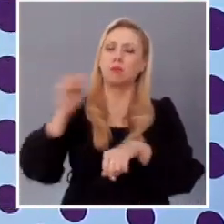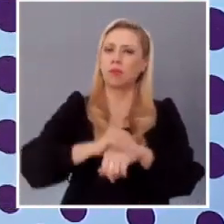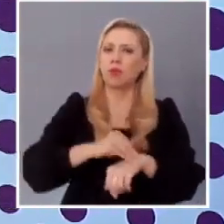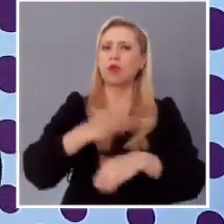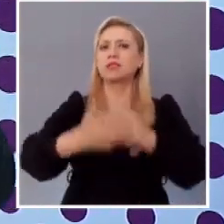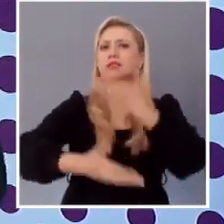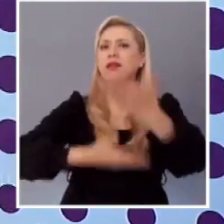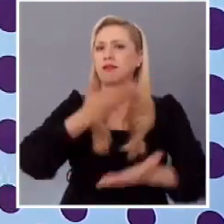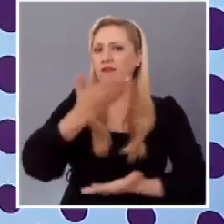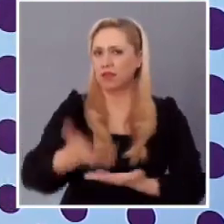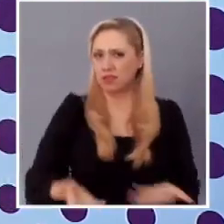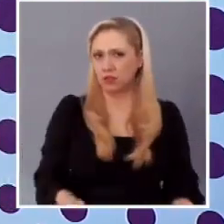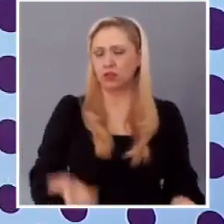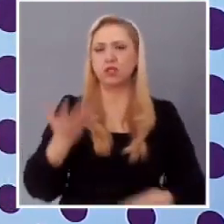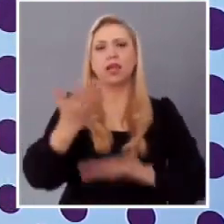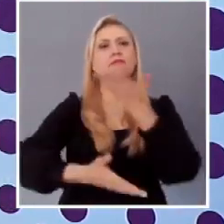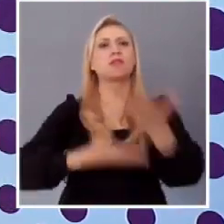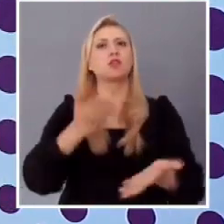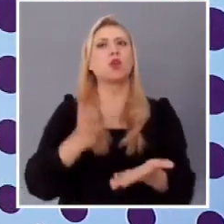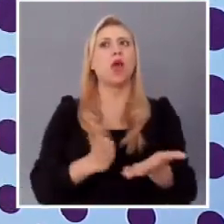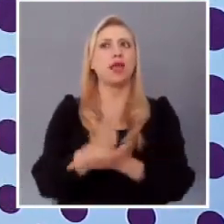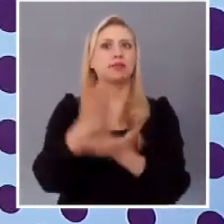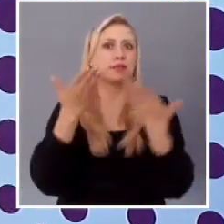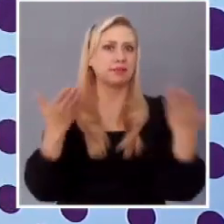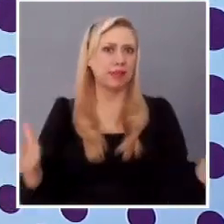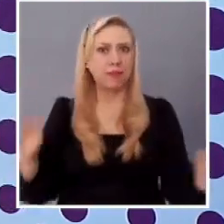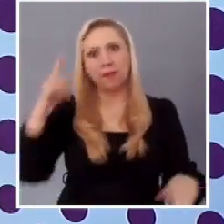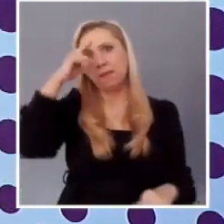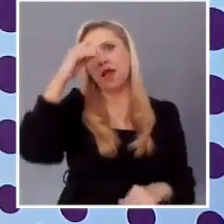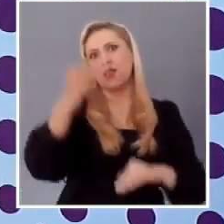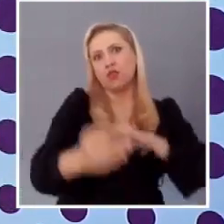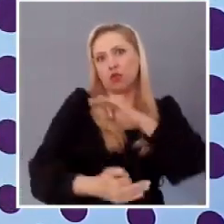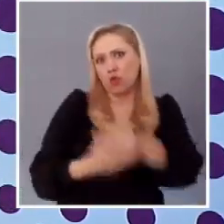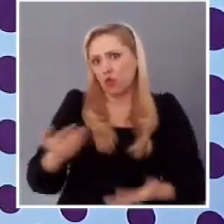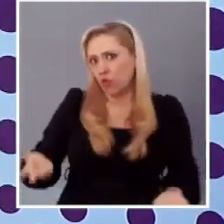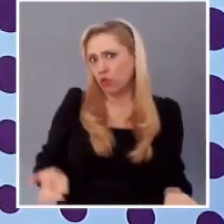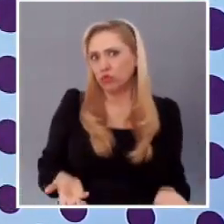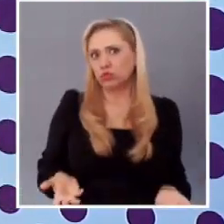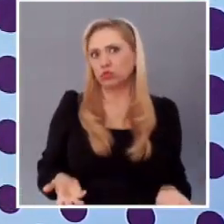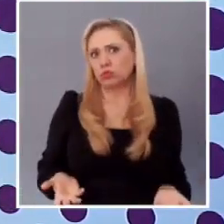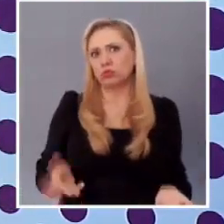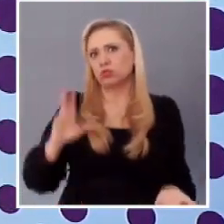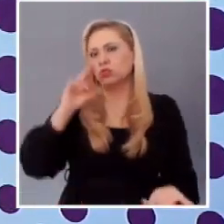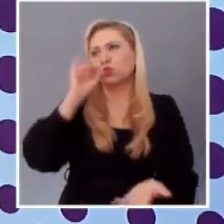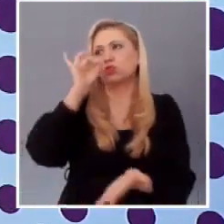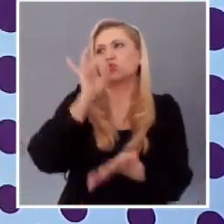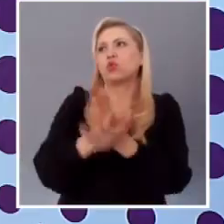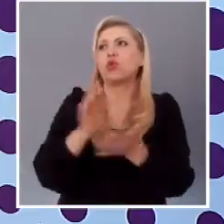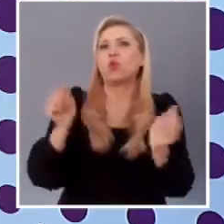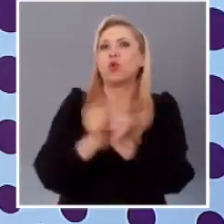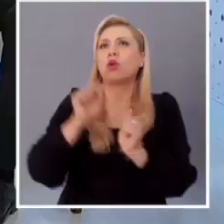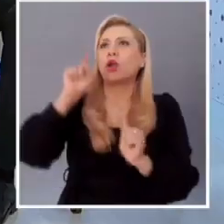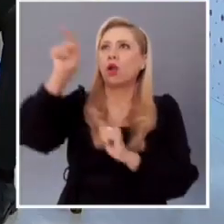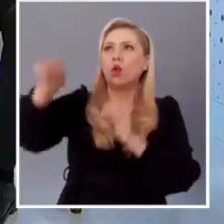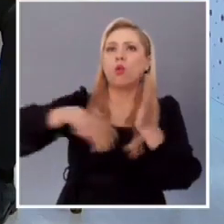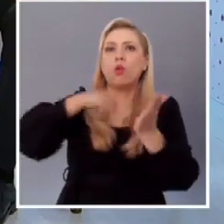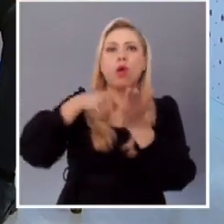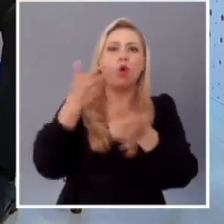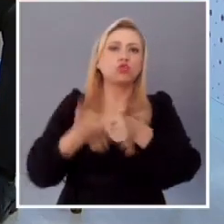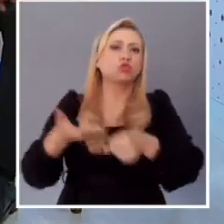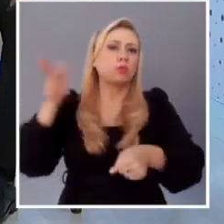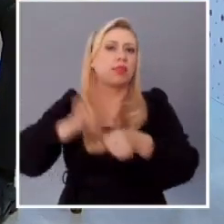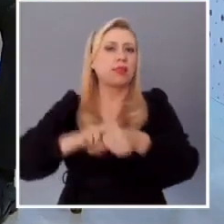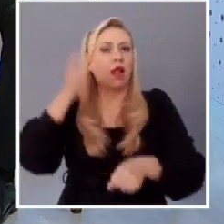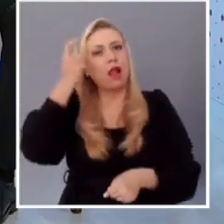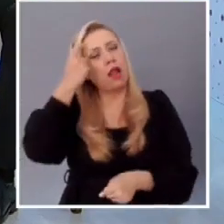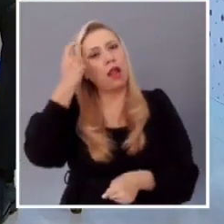servicios sean accesibles para toda la población, no necesariamente a través de instituciones psiquiátricas. Claro. Y bueno, hay